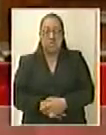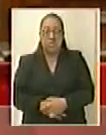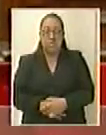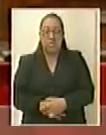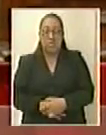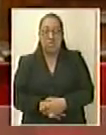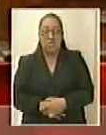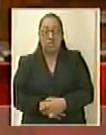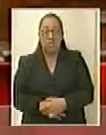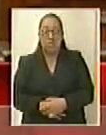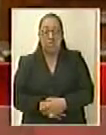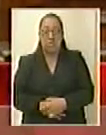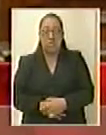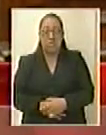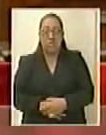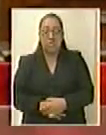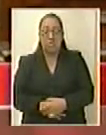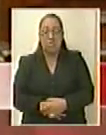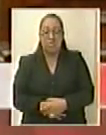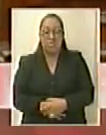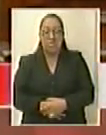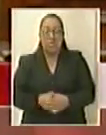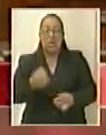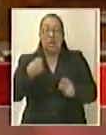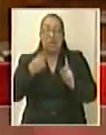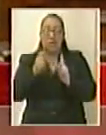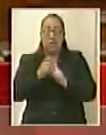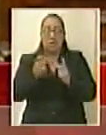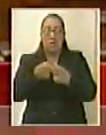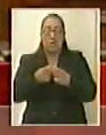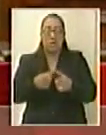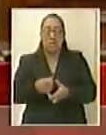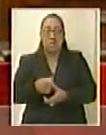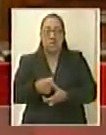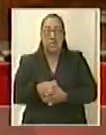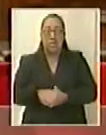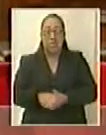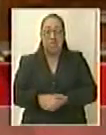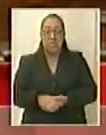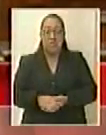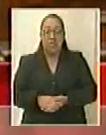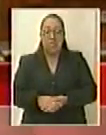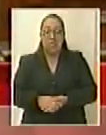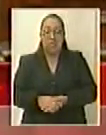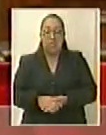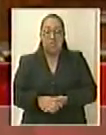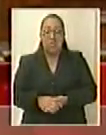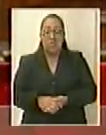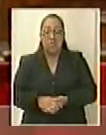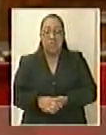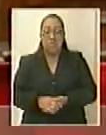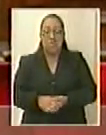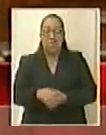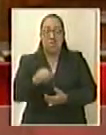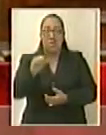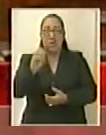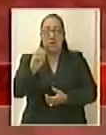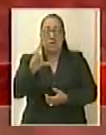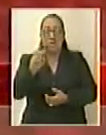Muchísimas gracias congresista ibérico tiene uso la palabra la señora señor señora Ana María